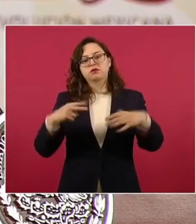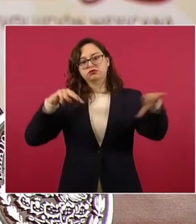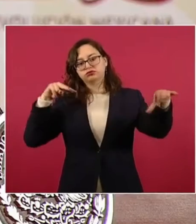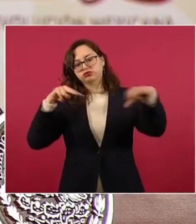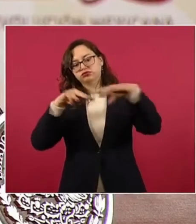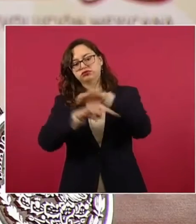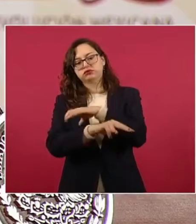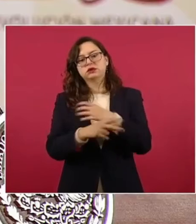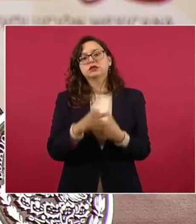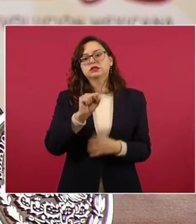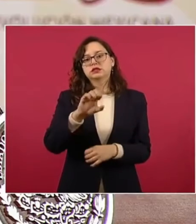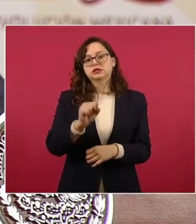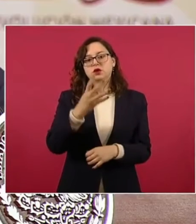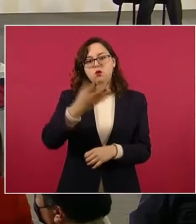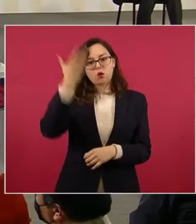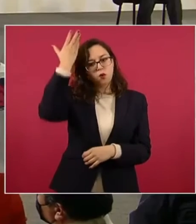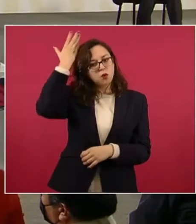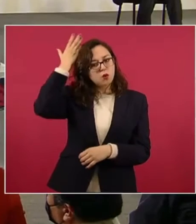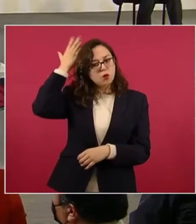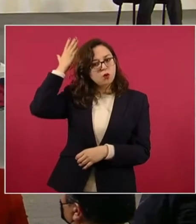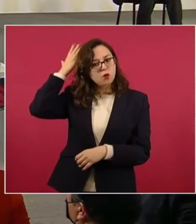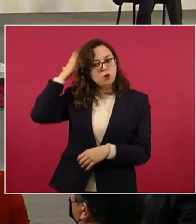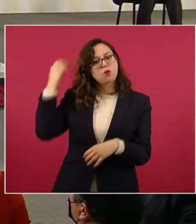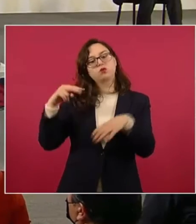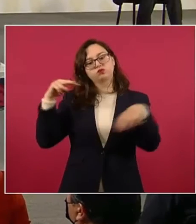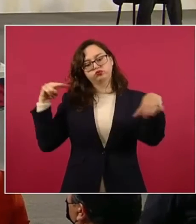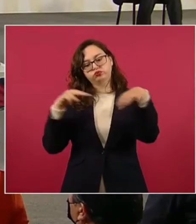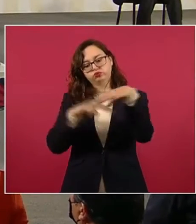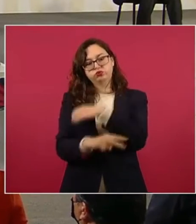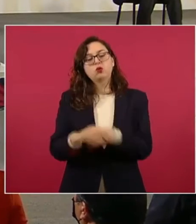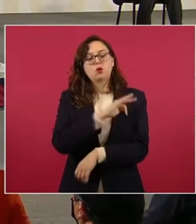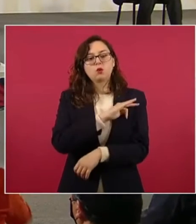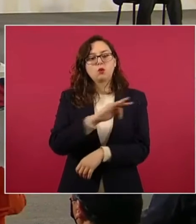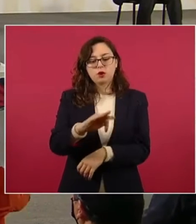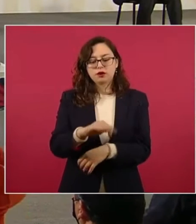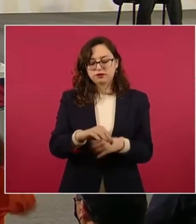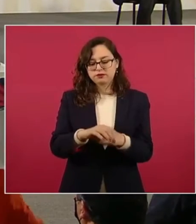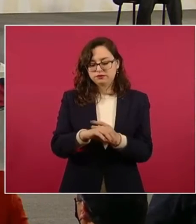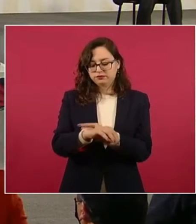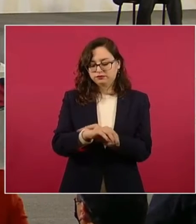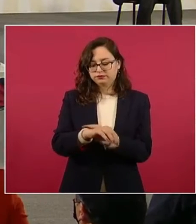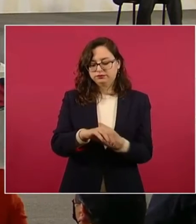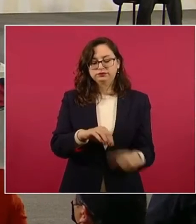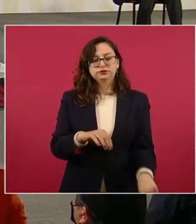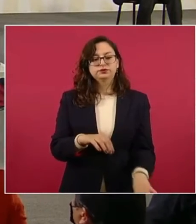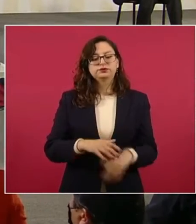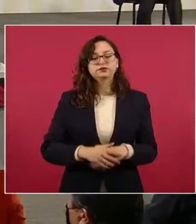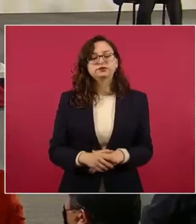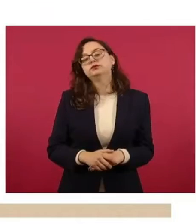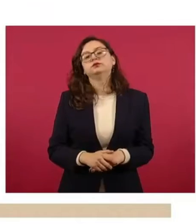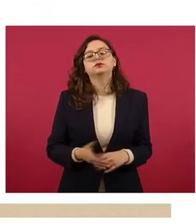64 cortes. La siguiente, por favor. En el caso de Colima, tenemos